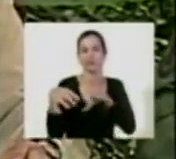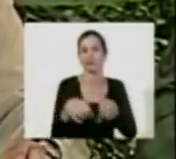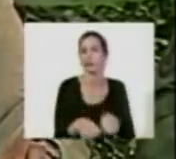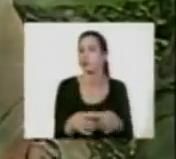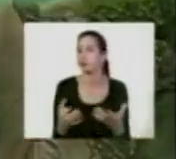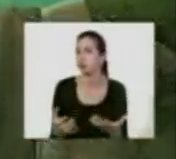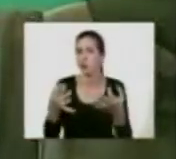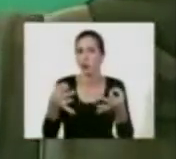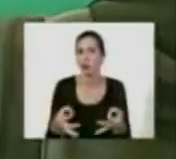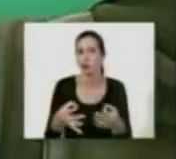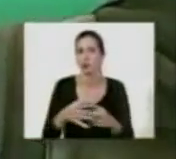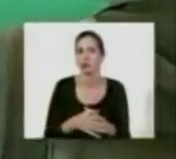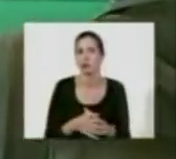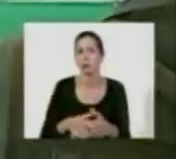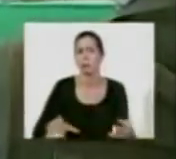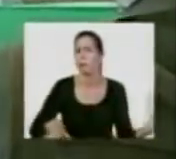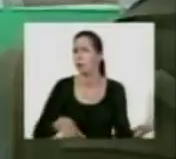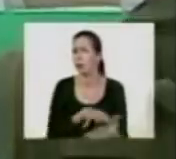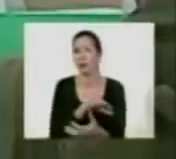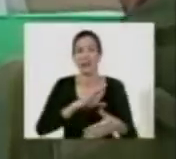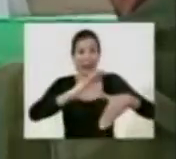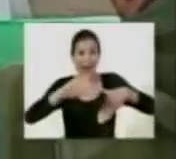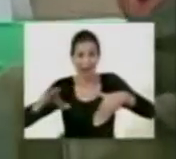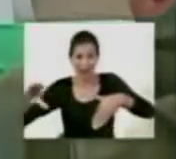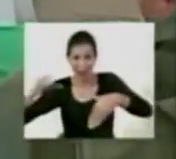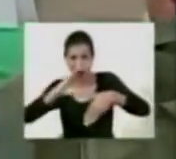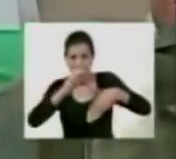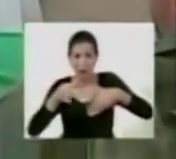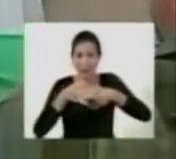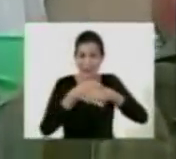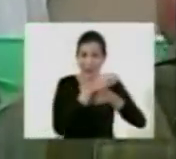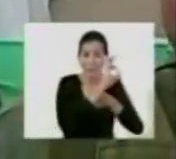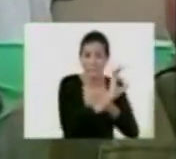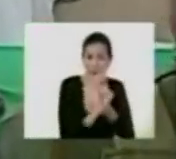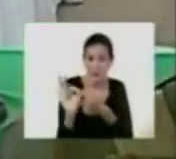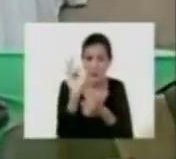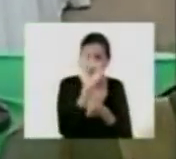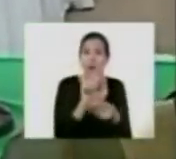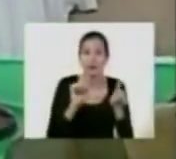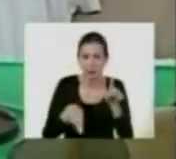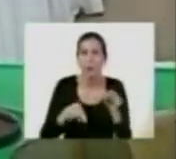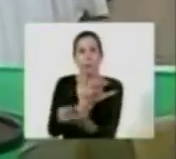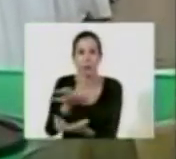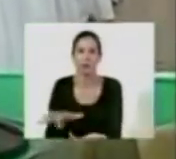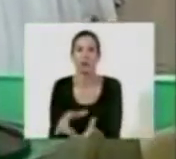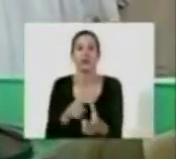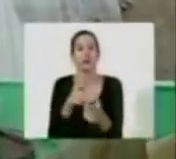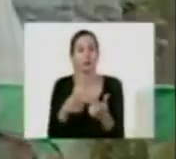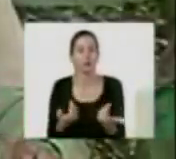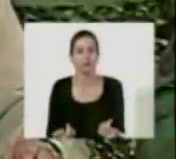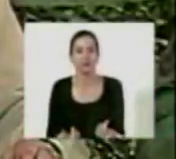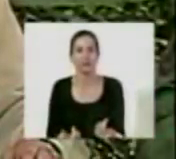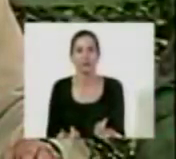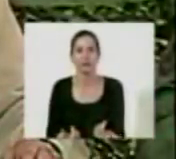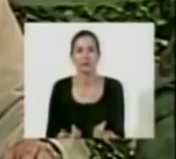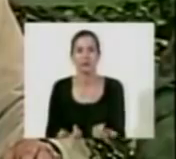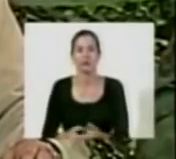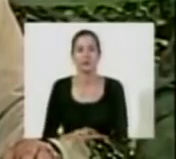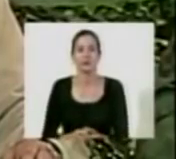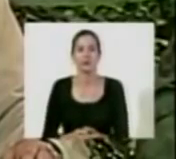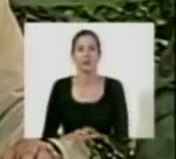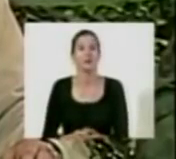Hoy estuviera desestabilizado todo el Caribe y parte de Sudamérica. Así que creo que es un interés